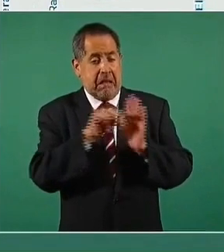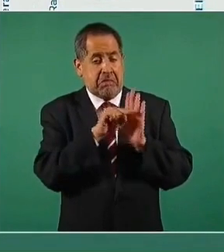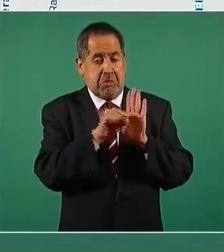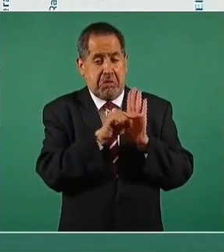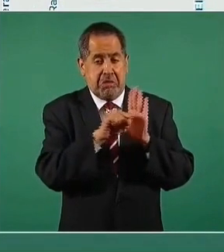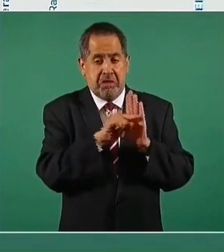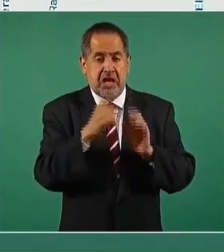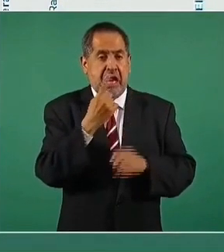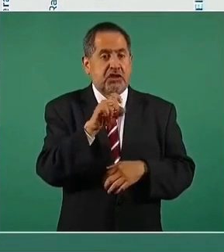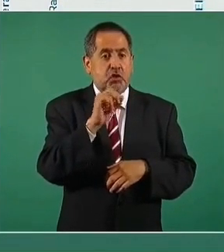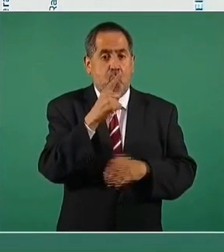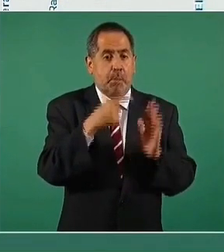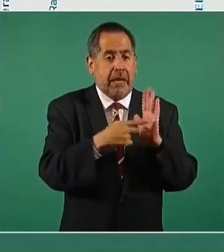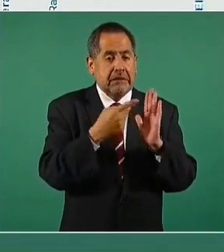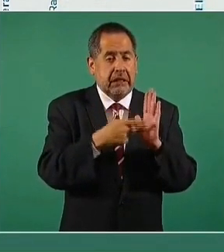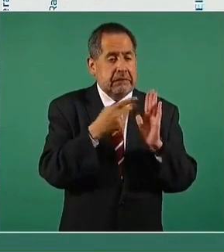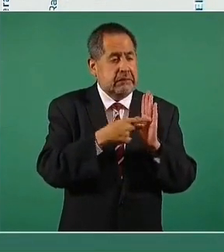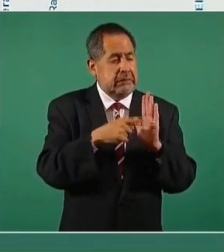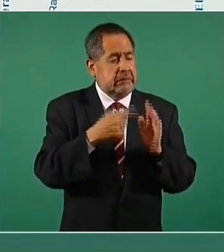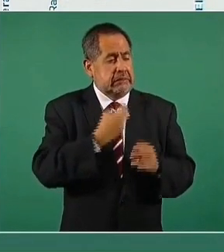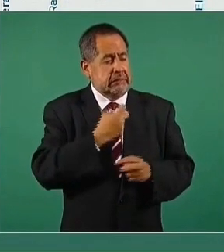101 menciones en contra,